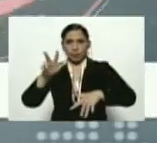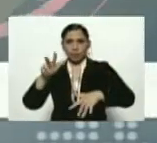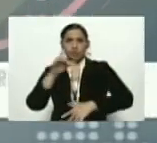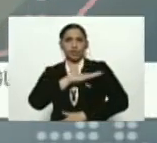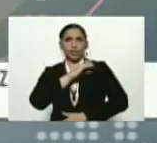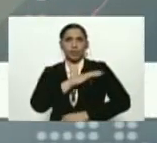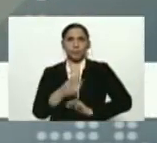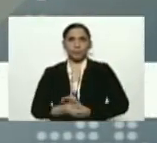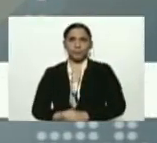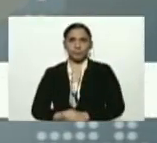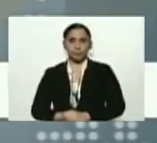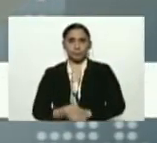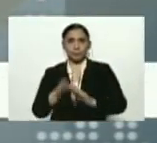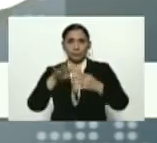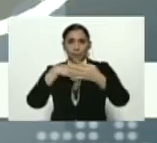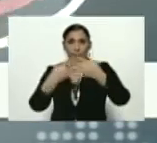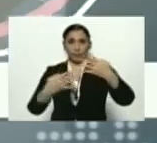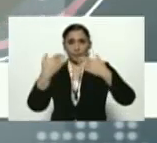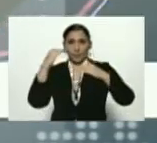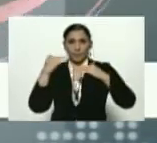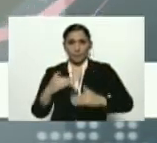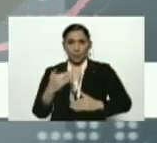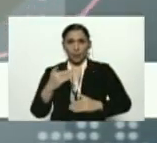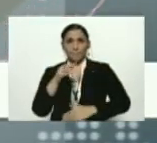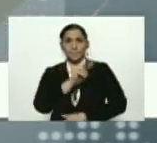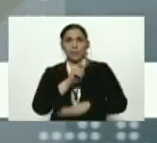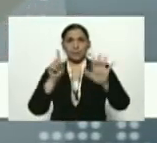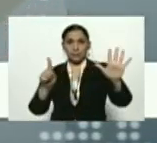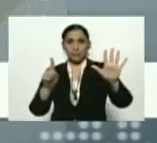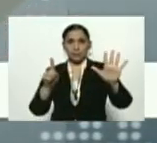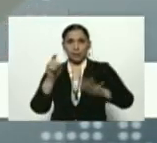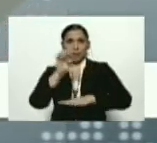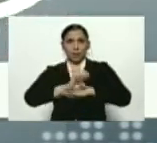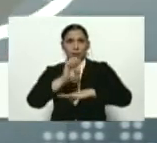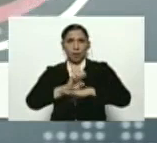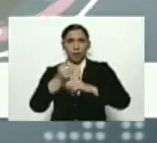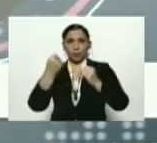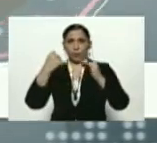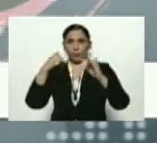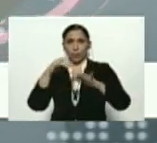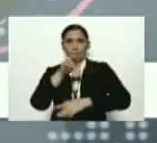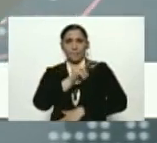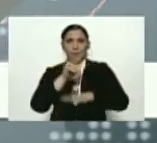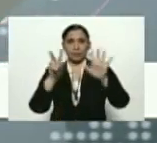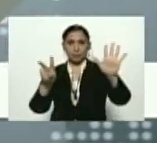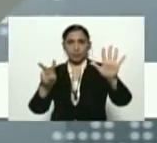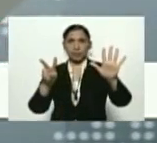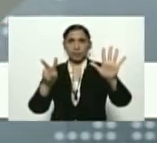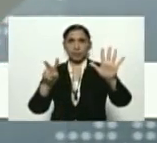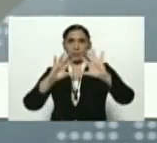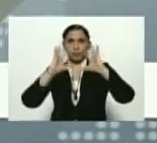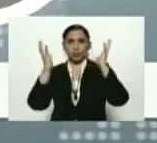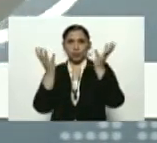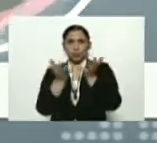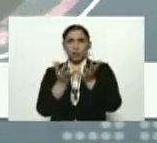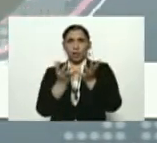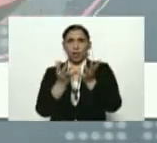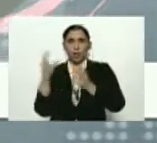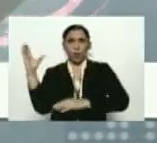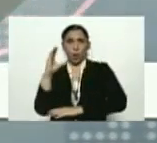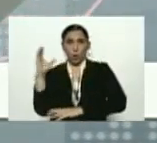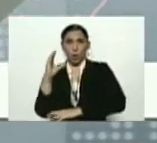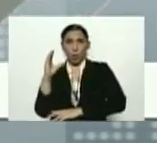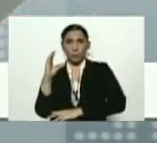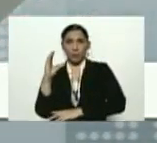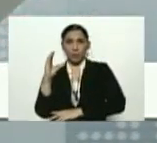Chile, en el puesto número 26 está Ecuador, en el puesto número 27 a nivel mundial está Colombia, aún